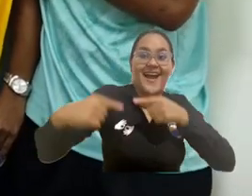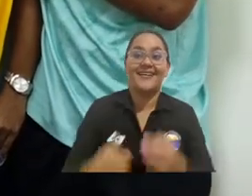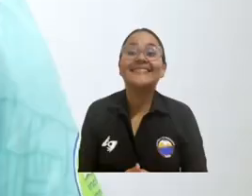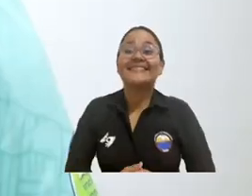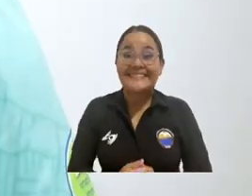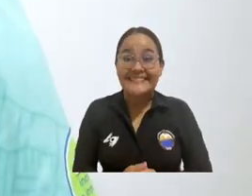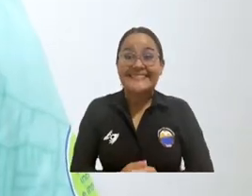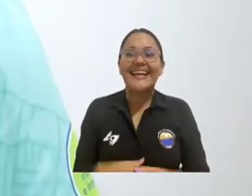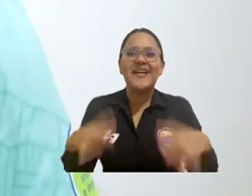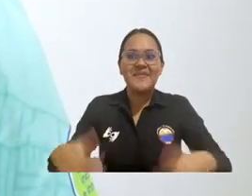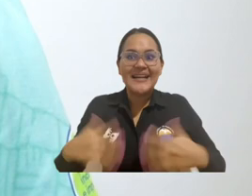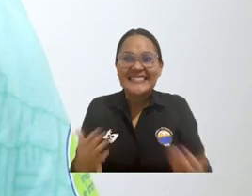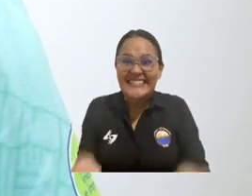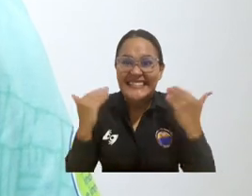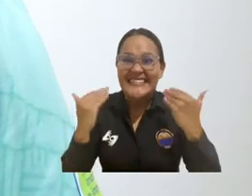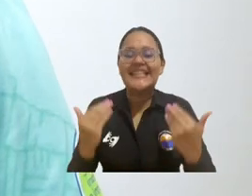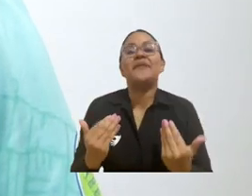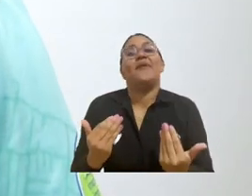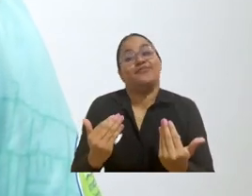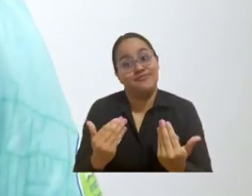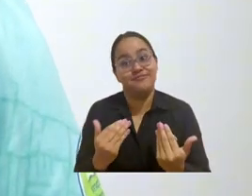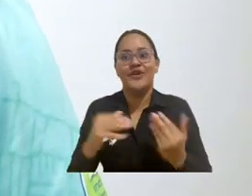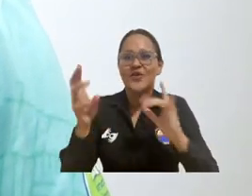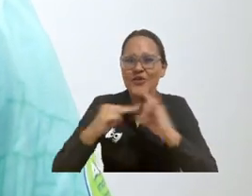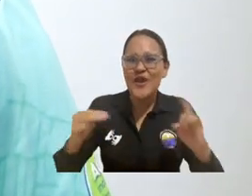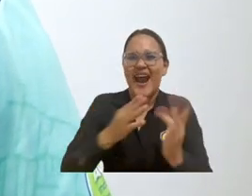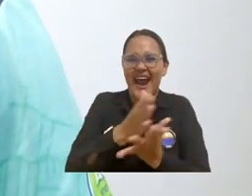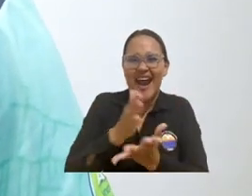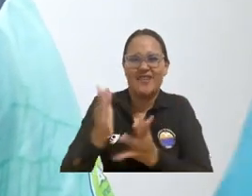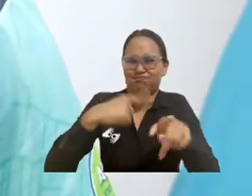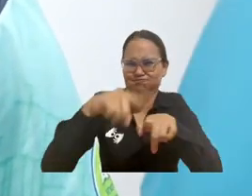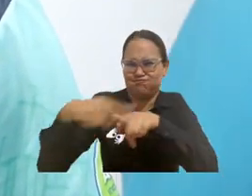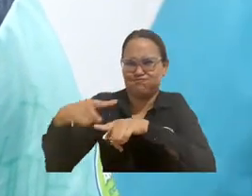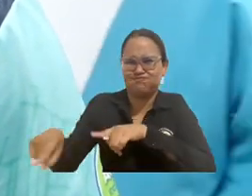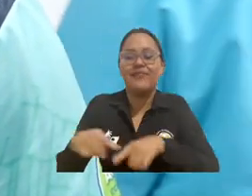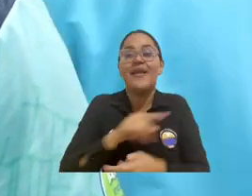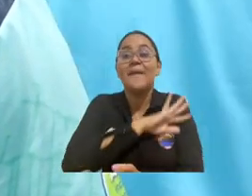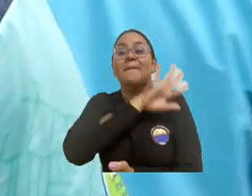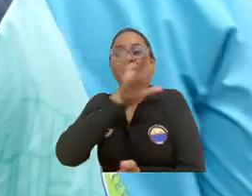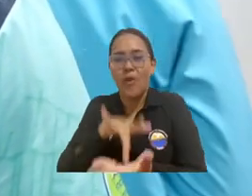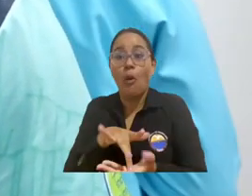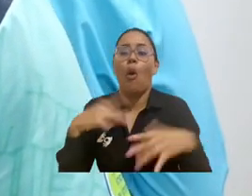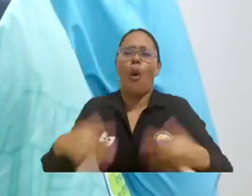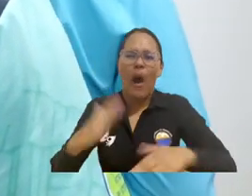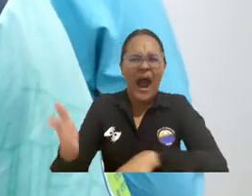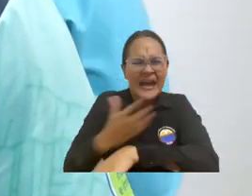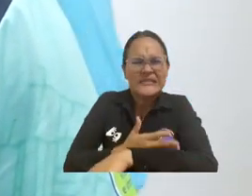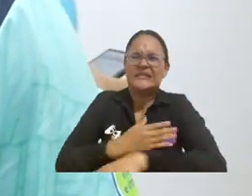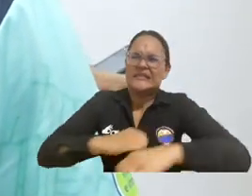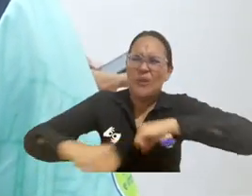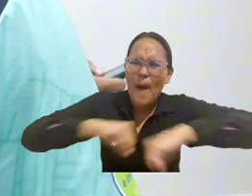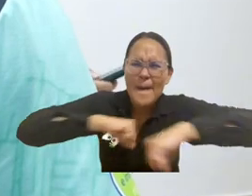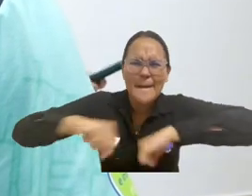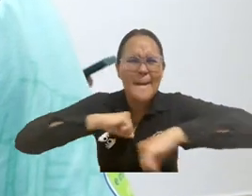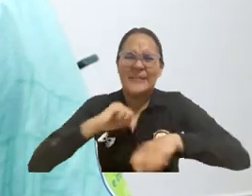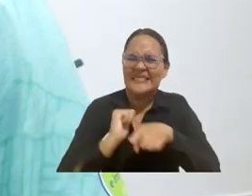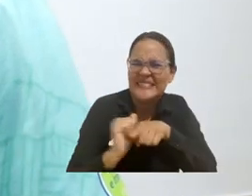que de todos los programas, haciendo parte de este gran grupo que día a día se prepara incondicionalmente para